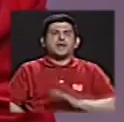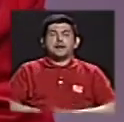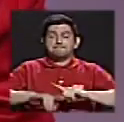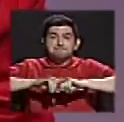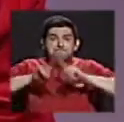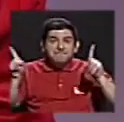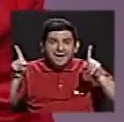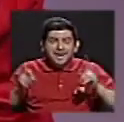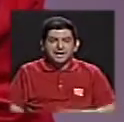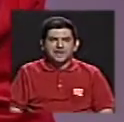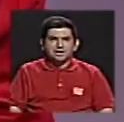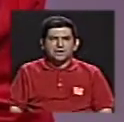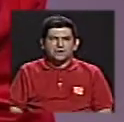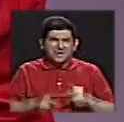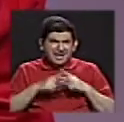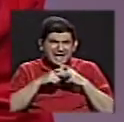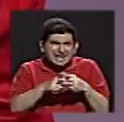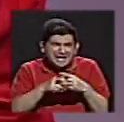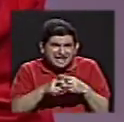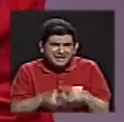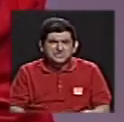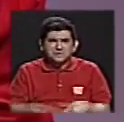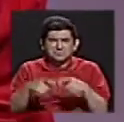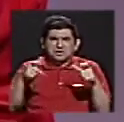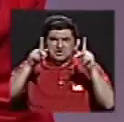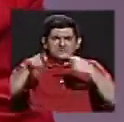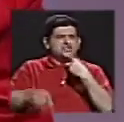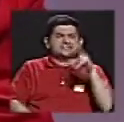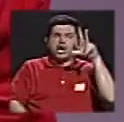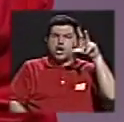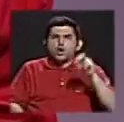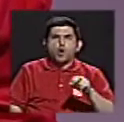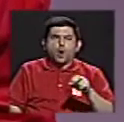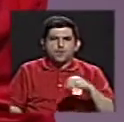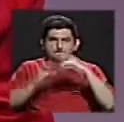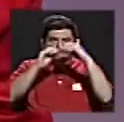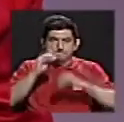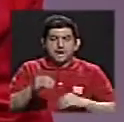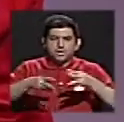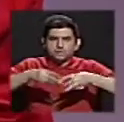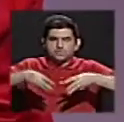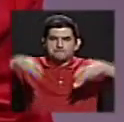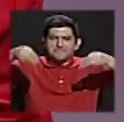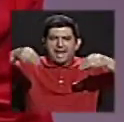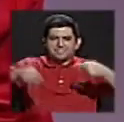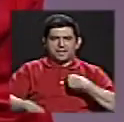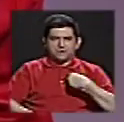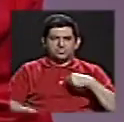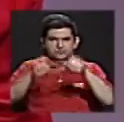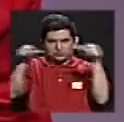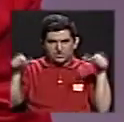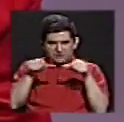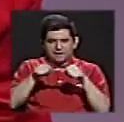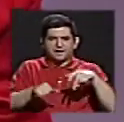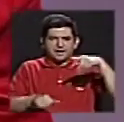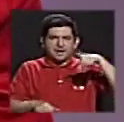pero al crédito automáticamente casi mayor parte de la gente te va a decir que no. Mucho menos para el plátano, ¿verdad? Yo que represento el sector de